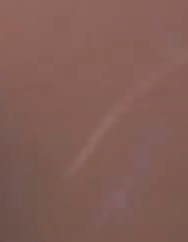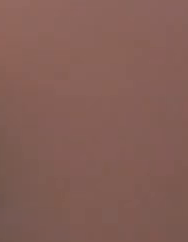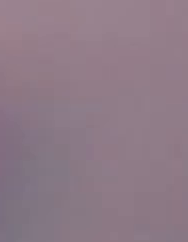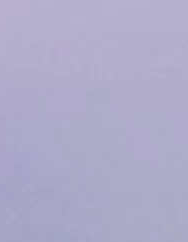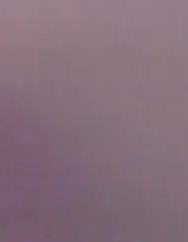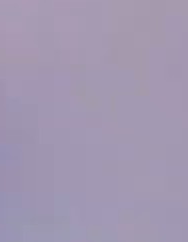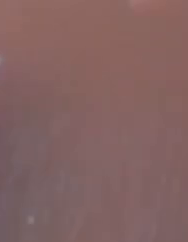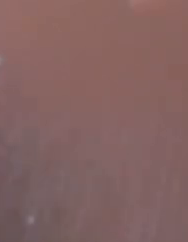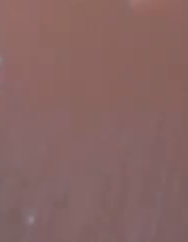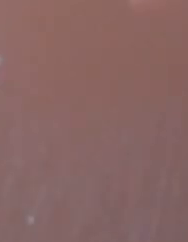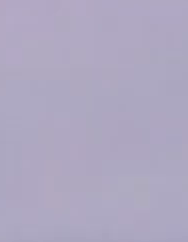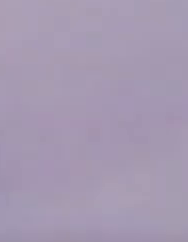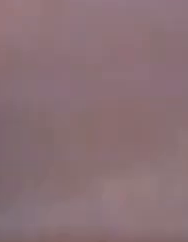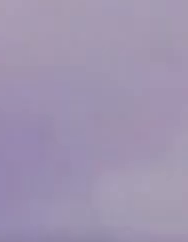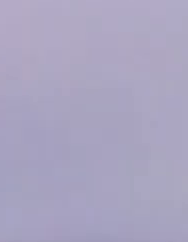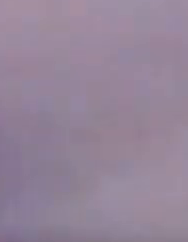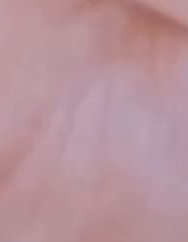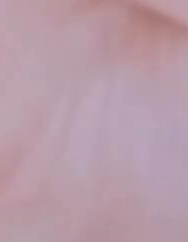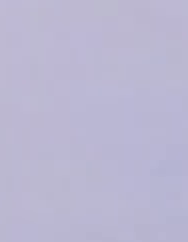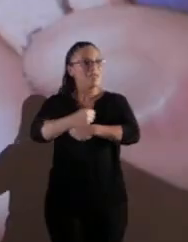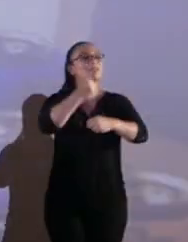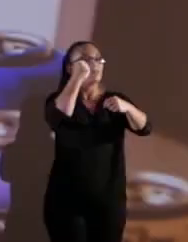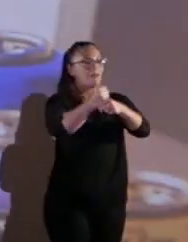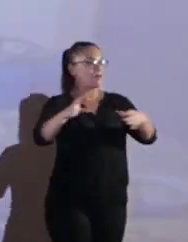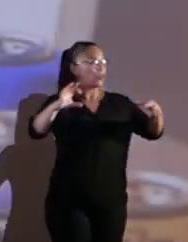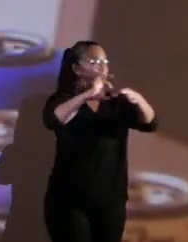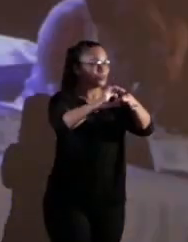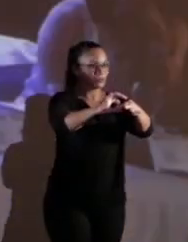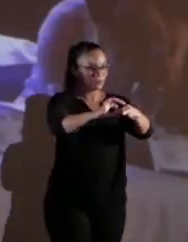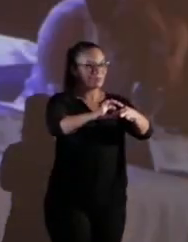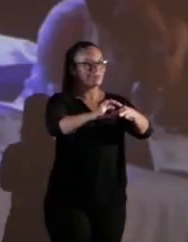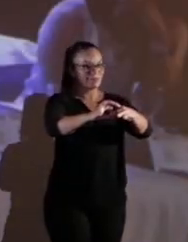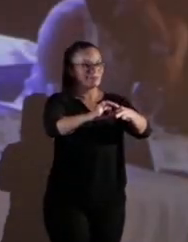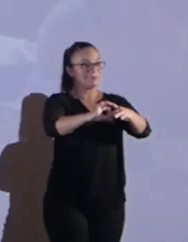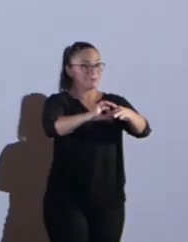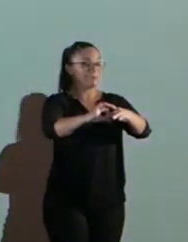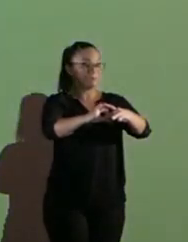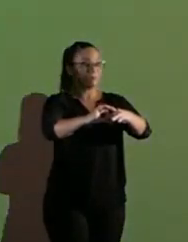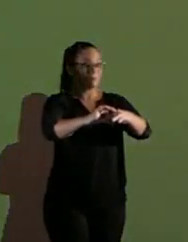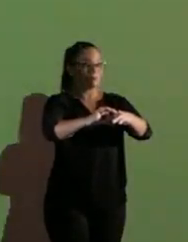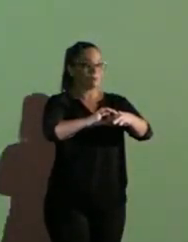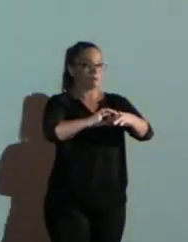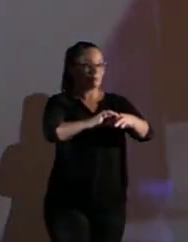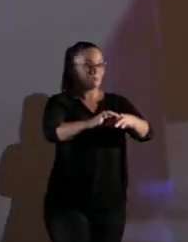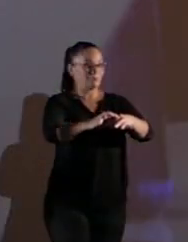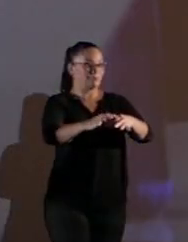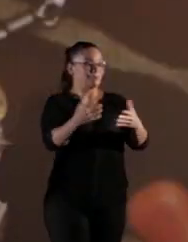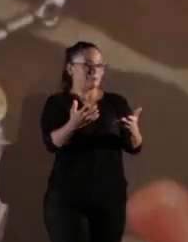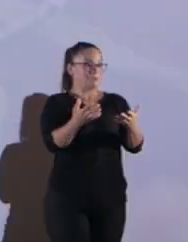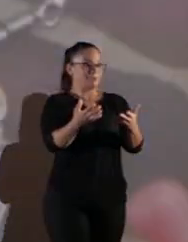confiar uno en otro y trabajar juntos porque esa no era la visión antes de que la formación